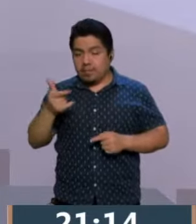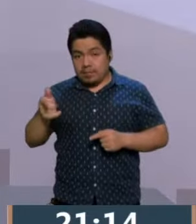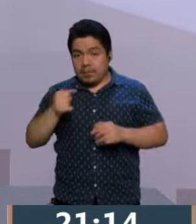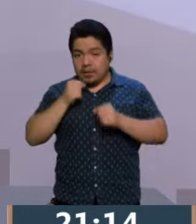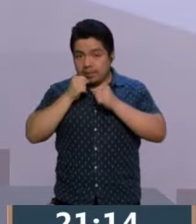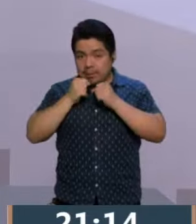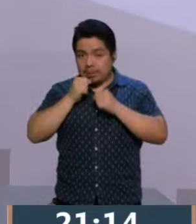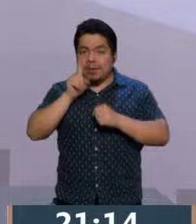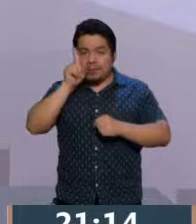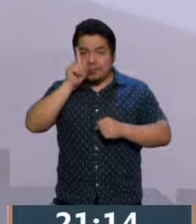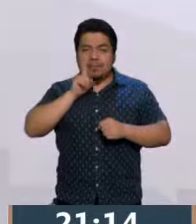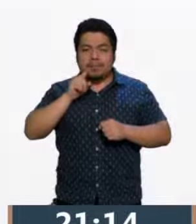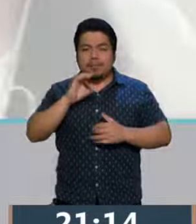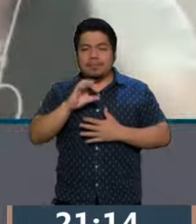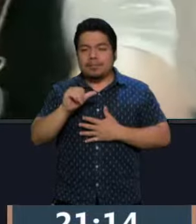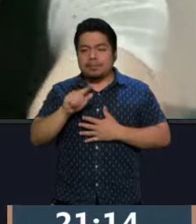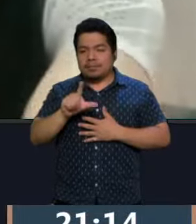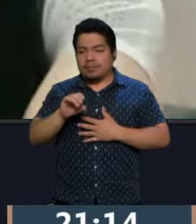Buenas noches, Nancy, ¿cómo estás?